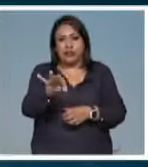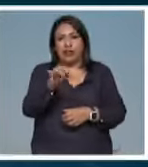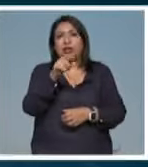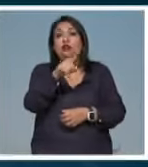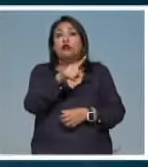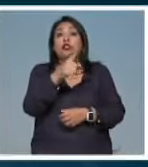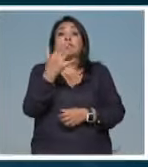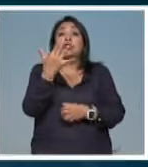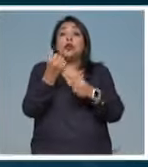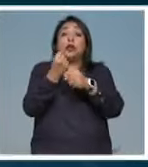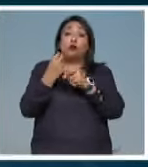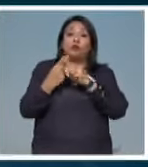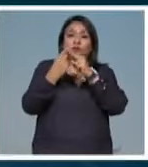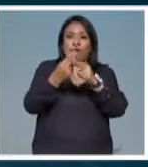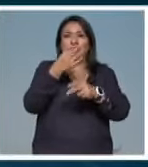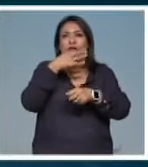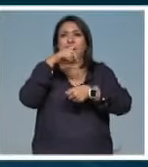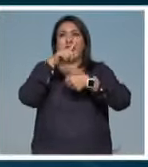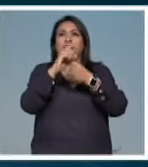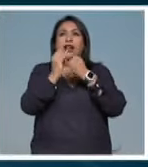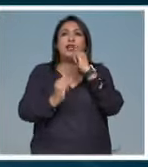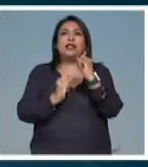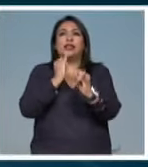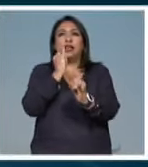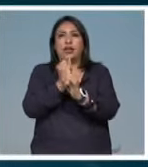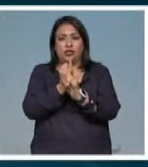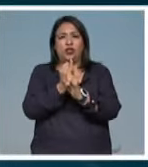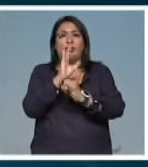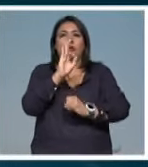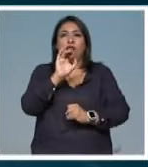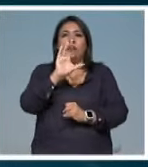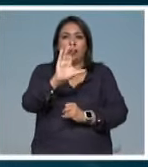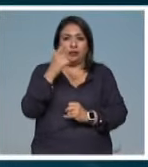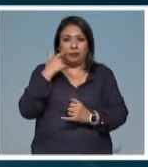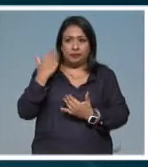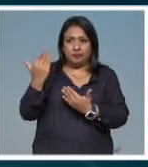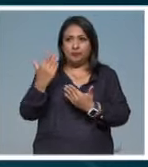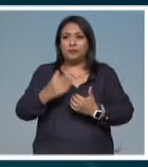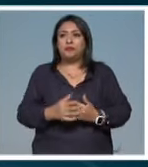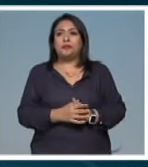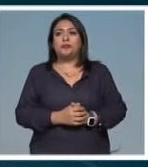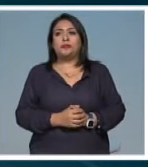los 50 años del Festival Internacional Cervantino. Vamos a conocerlas.